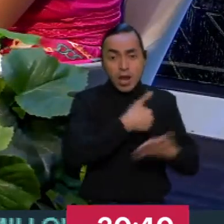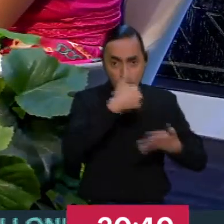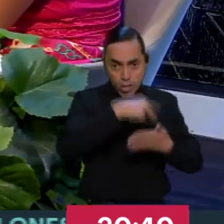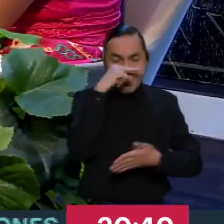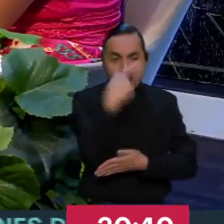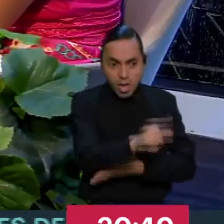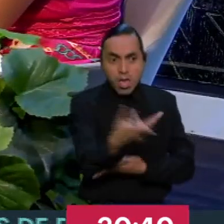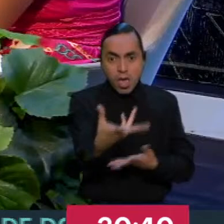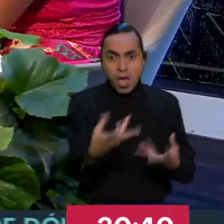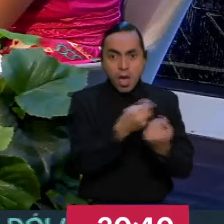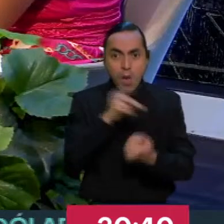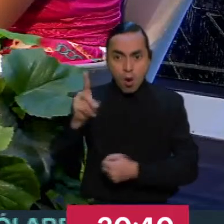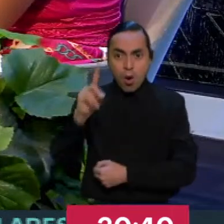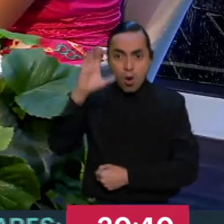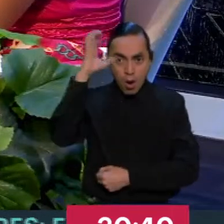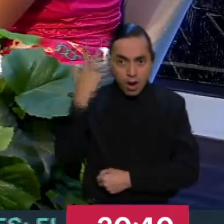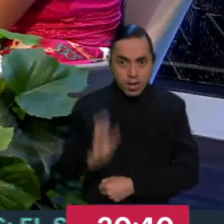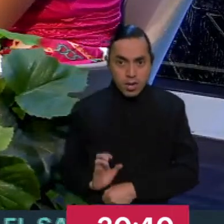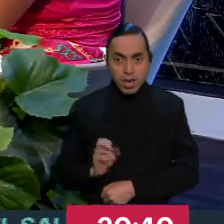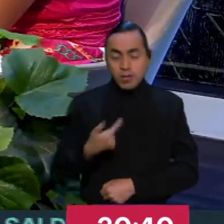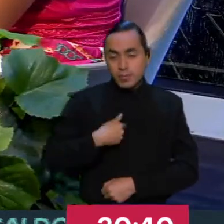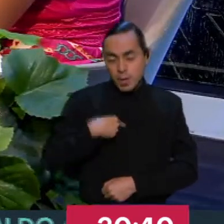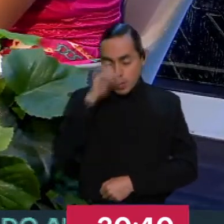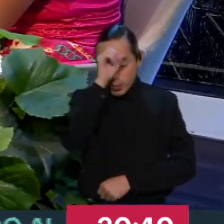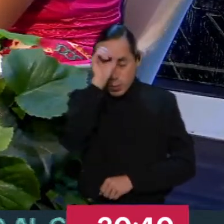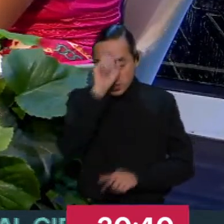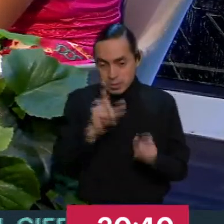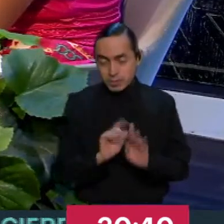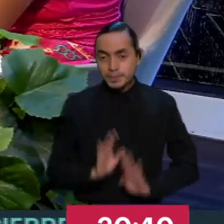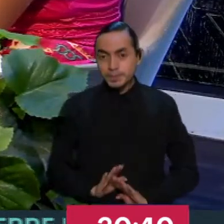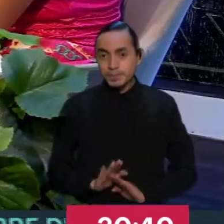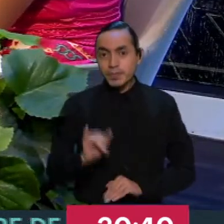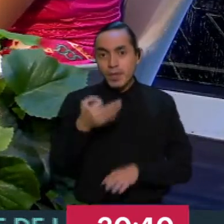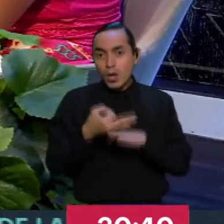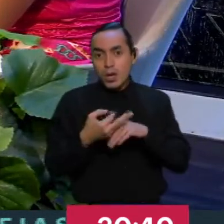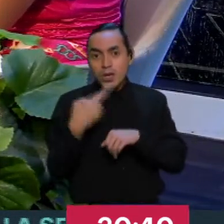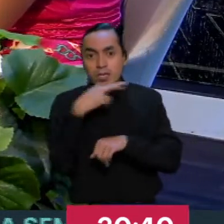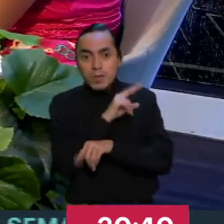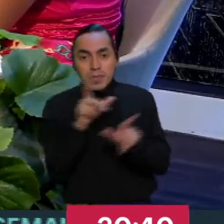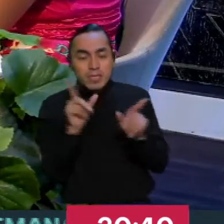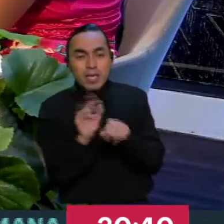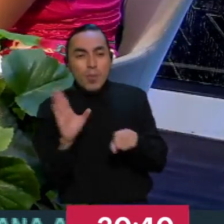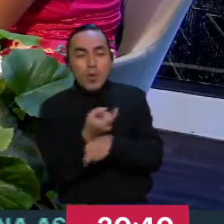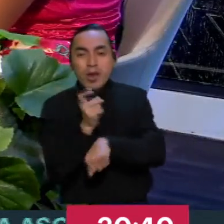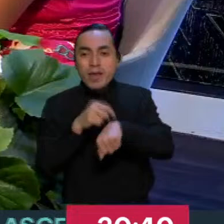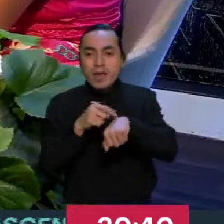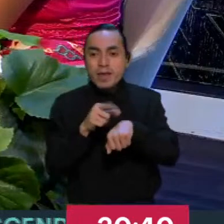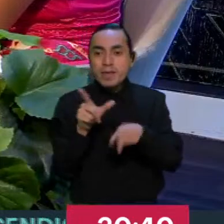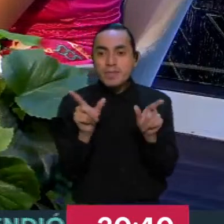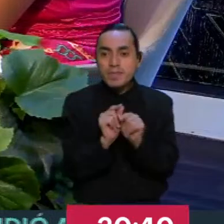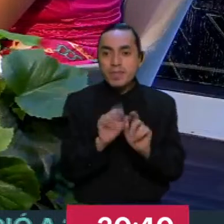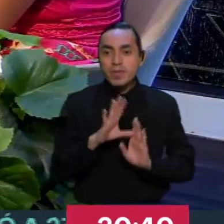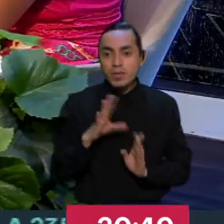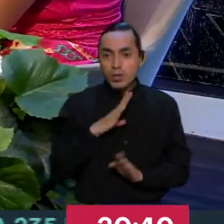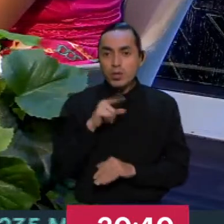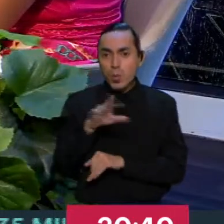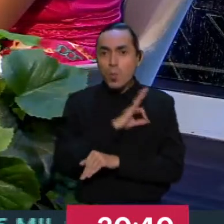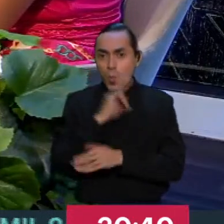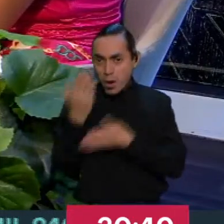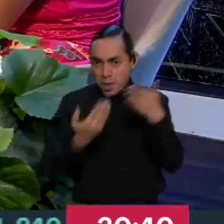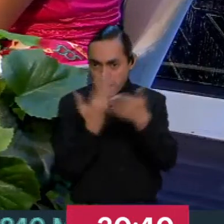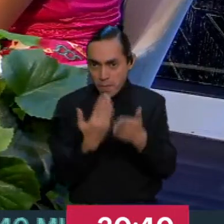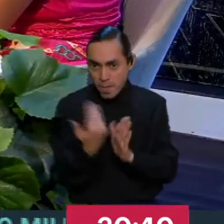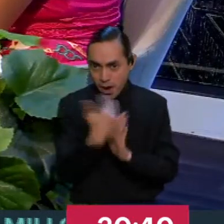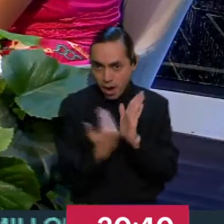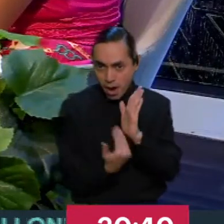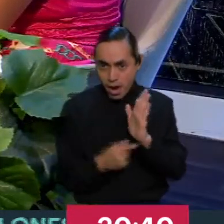con Clara Brugada, desde mi punto de vista. Rápidamente, sin ahondar, porque nos queda poco tiempo, ¿podrías mencionar algunas de esas propuestas para la gente que nos